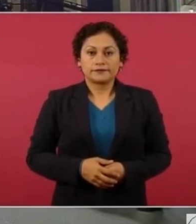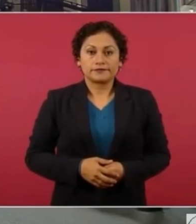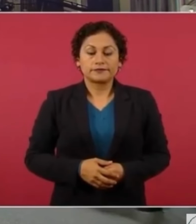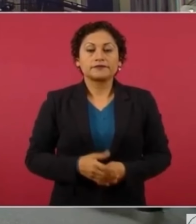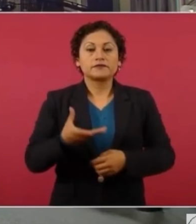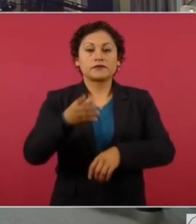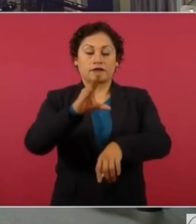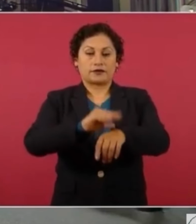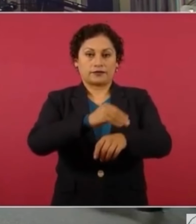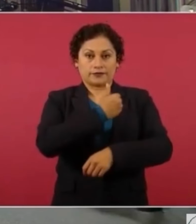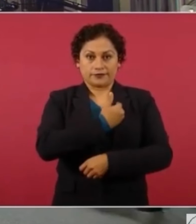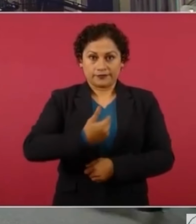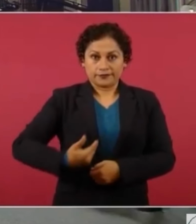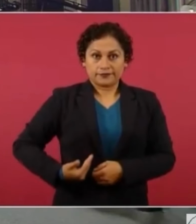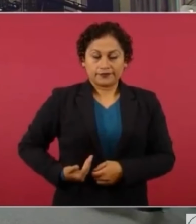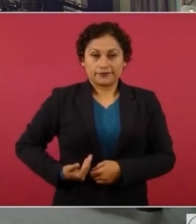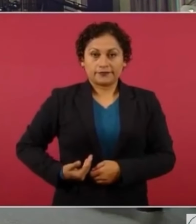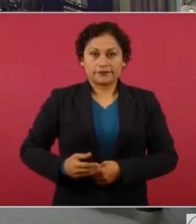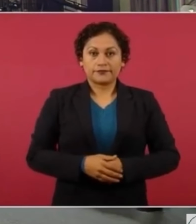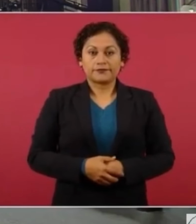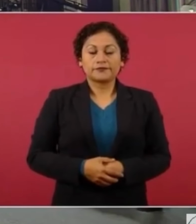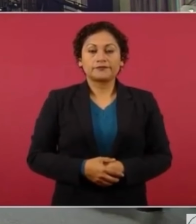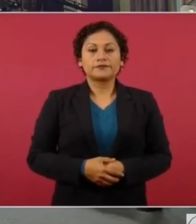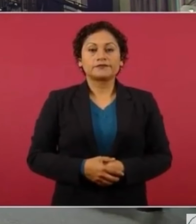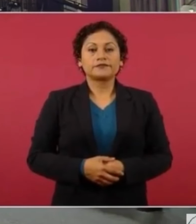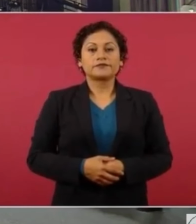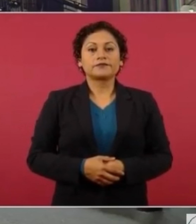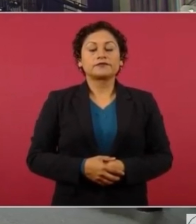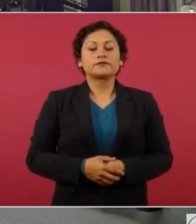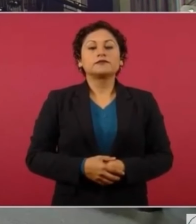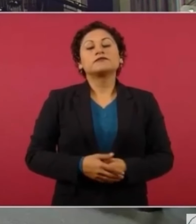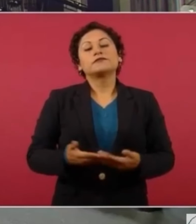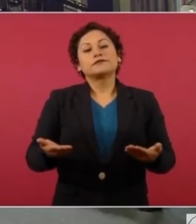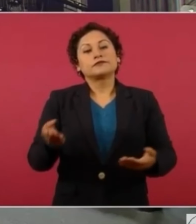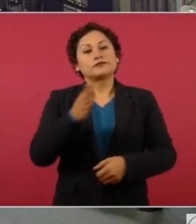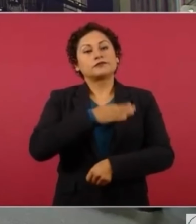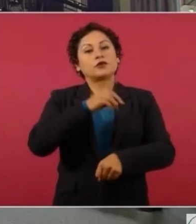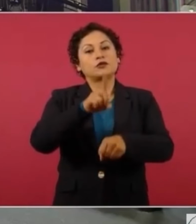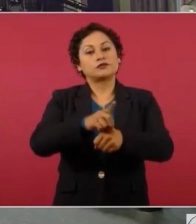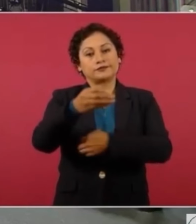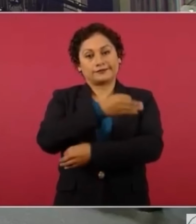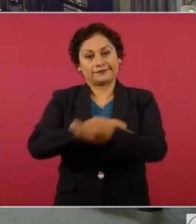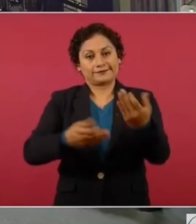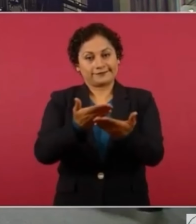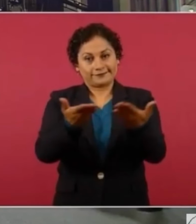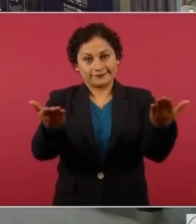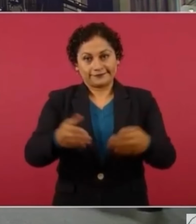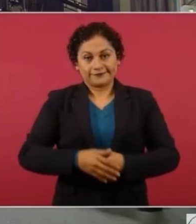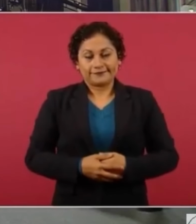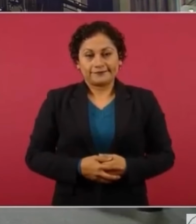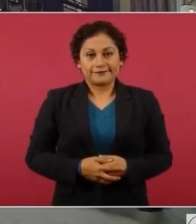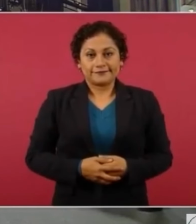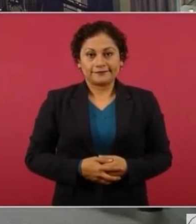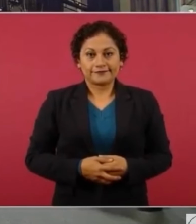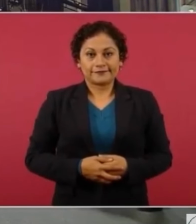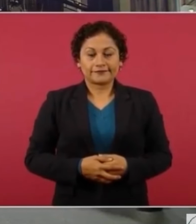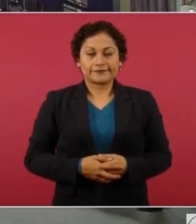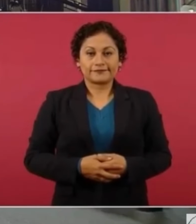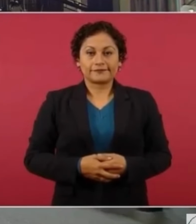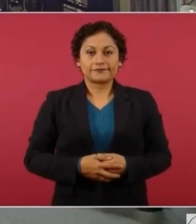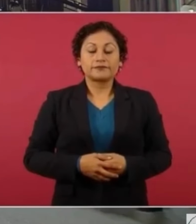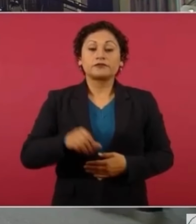Con su permiso, señor presidente, nuevamente muy buenos días a todas y todos ustedes. En